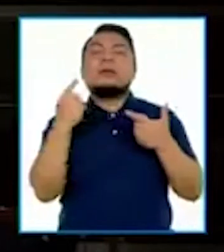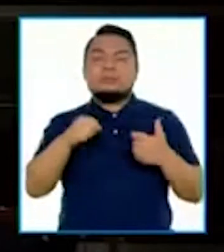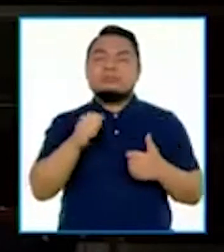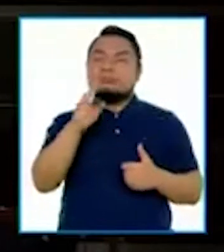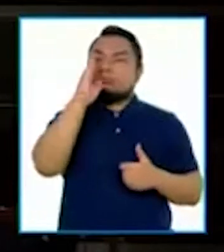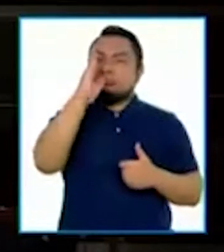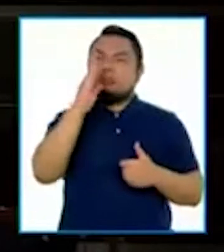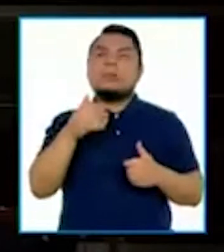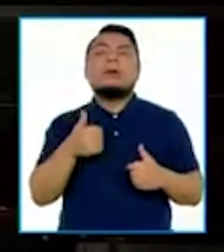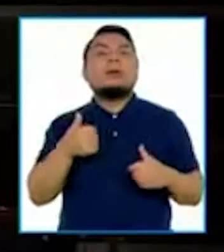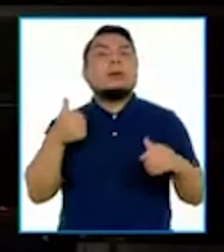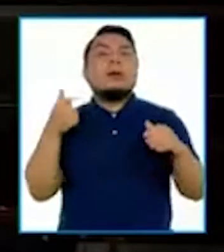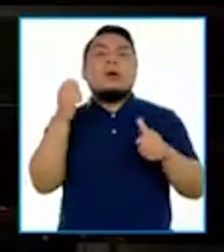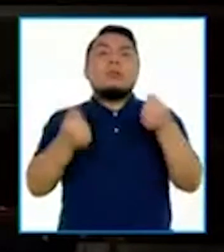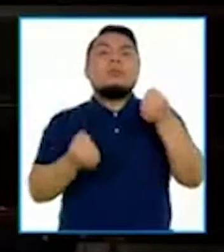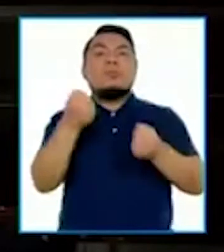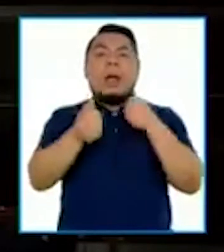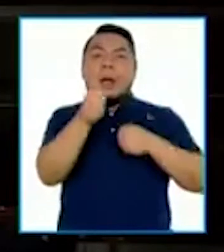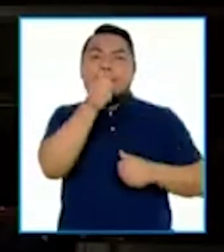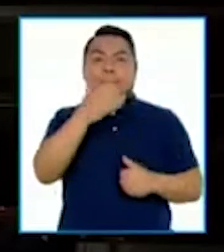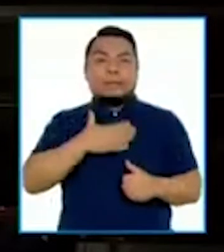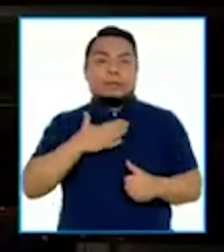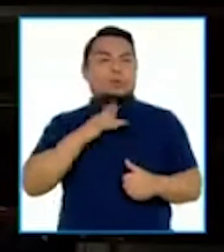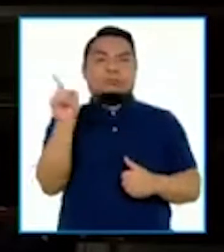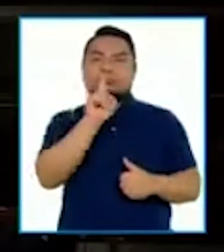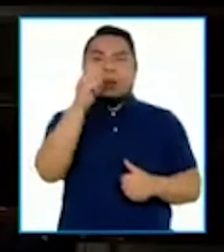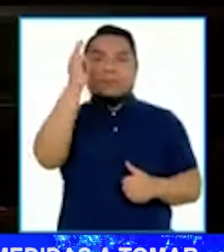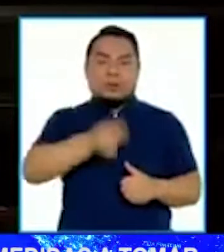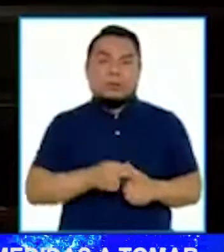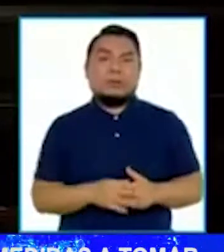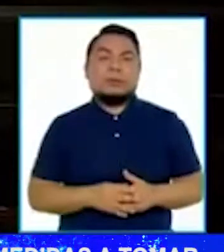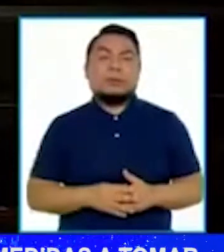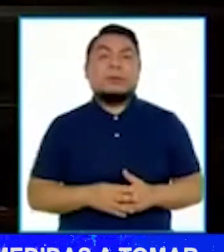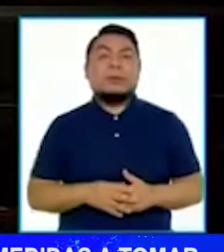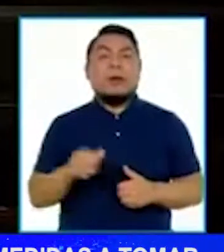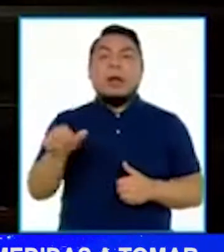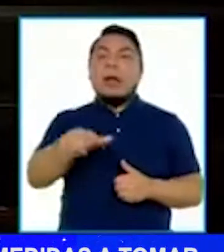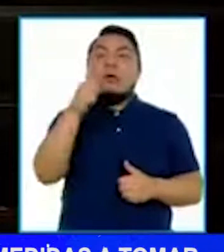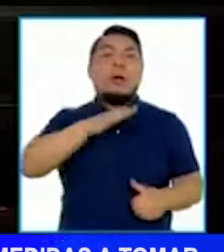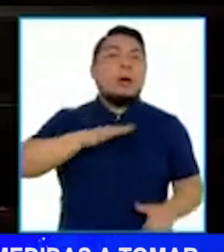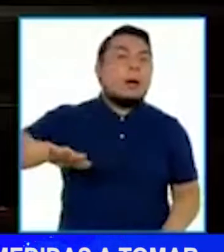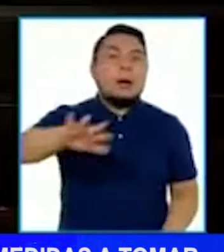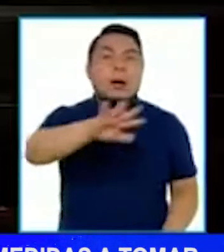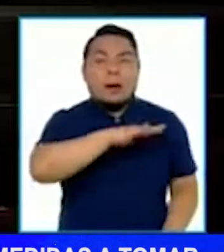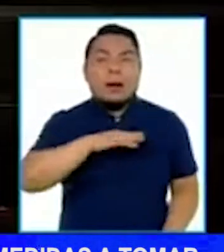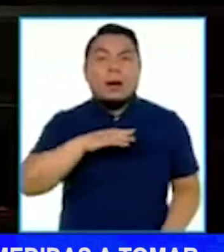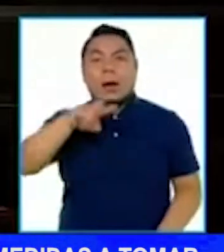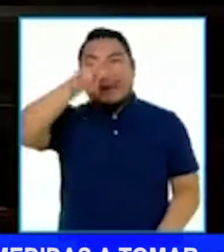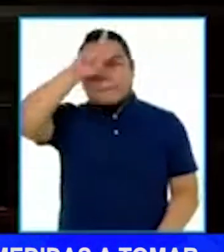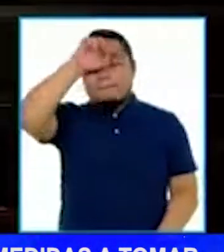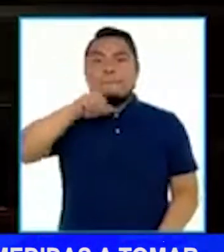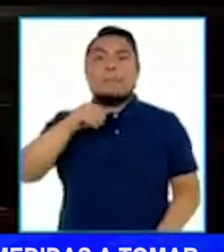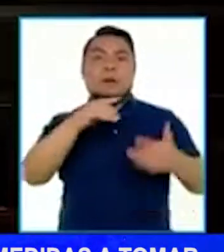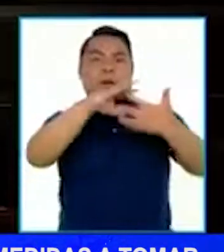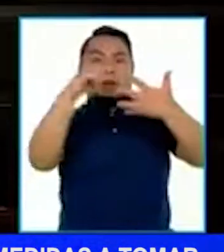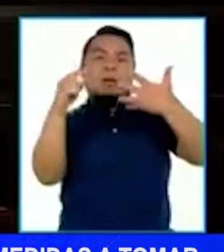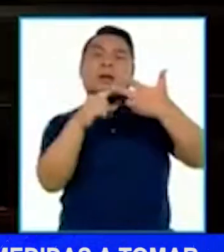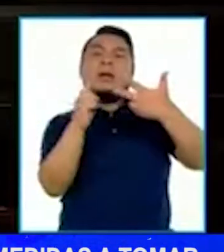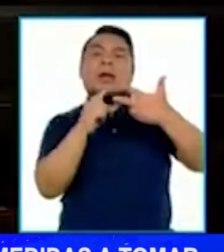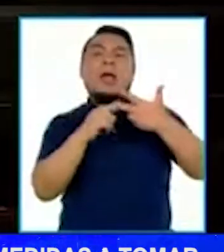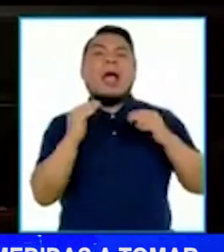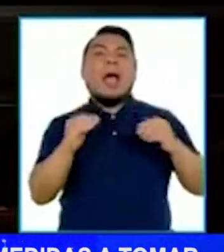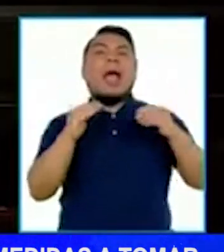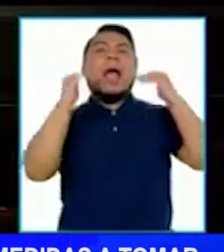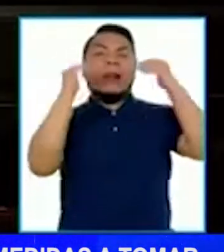se restringe al uso de vehículos particulares. El resto del país está en nivel